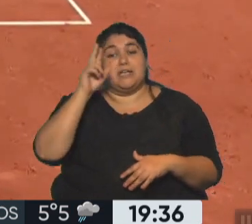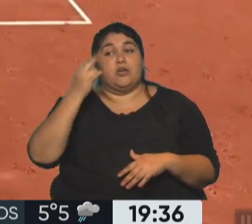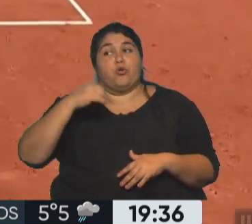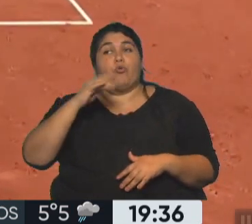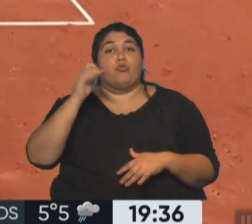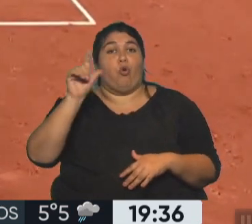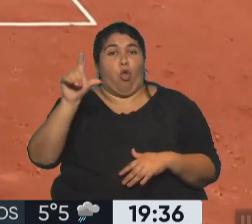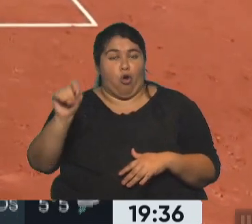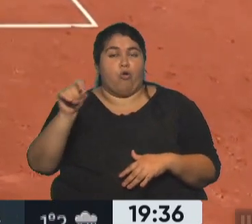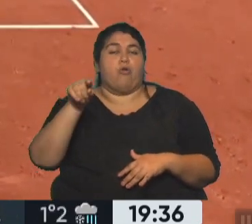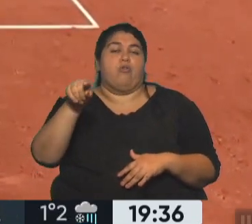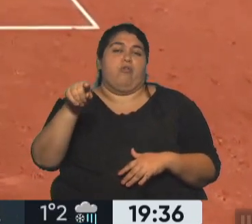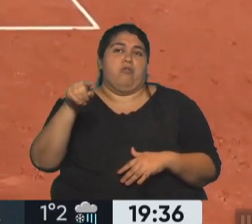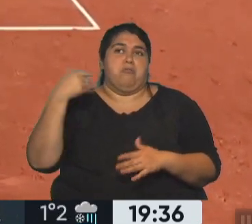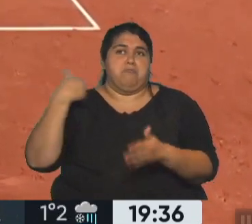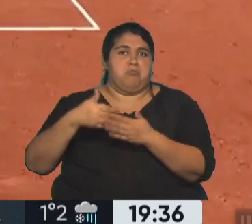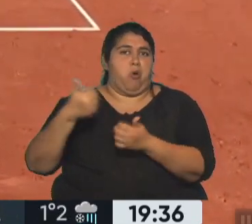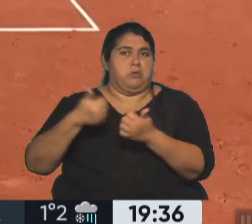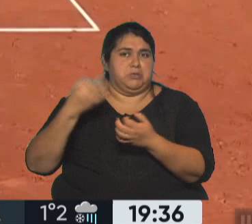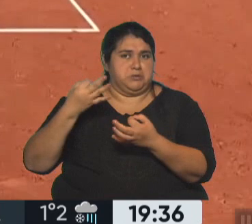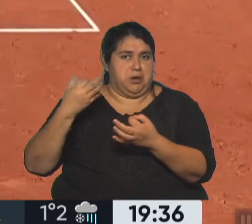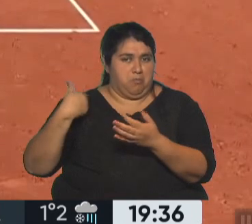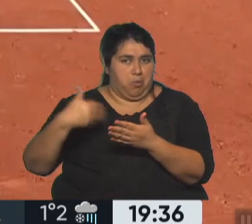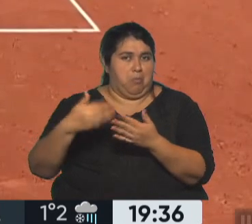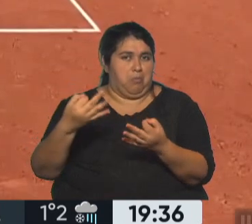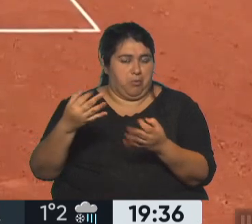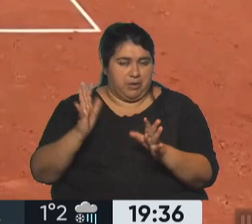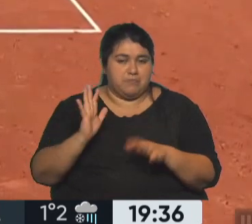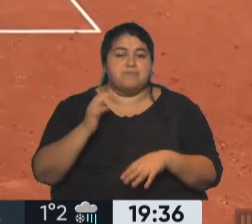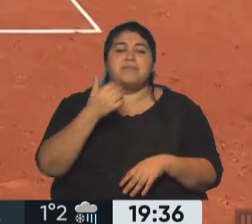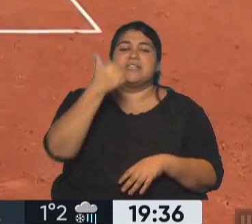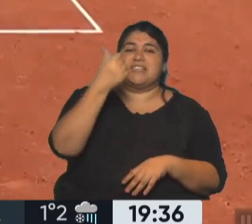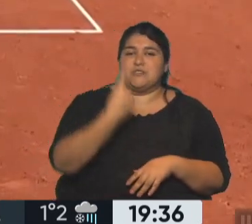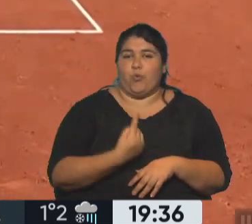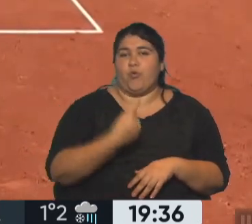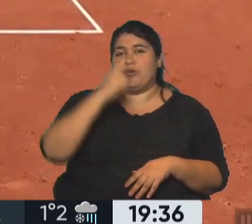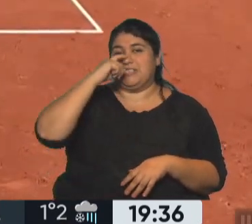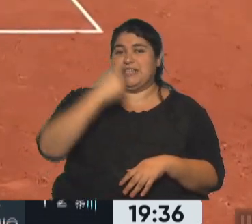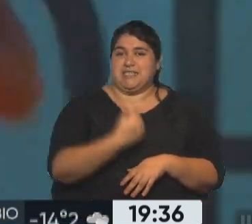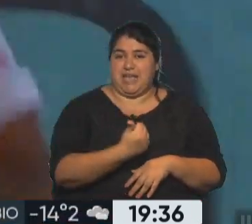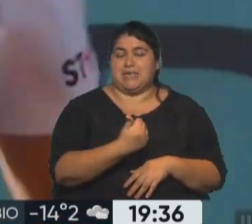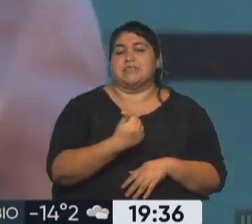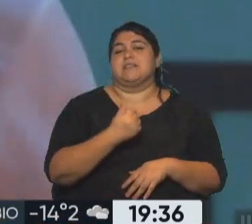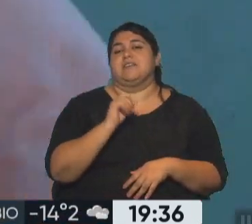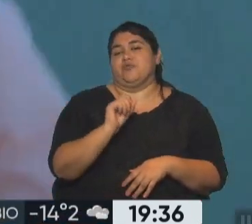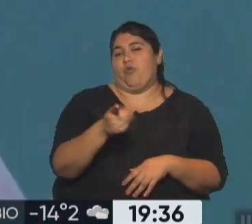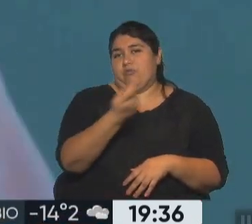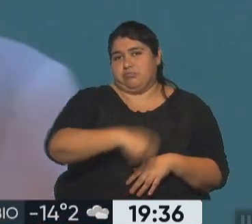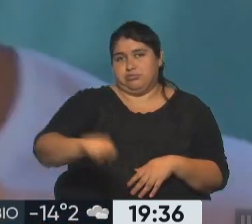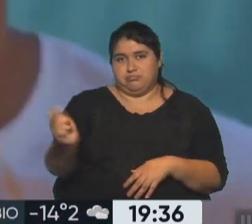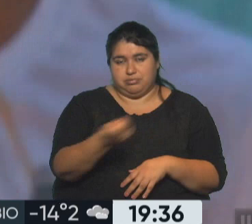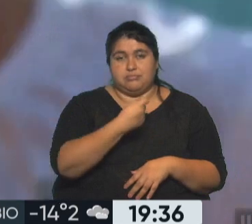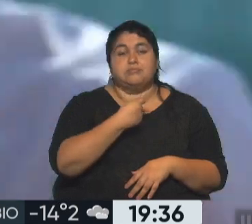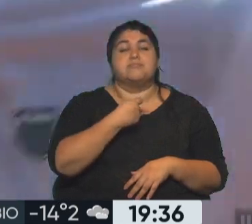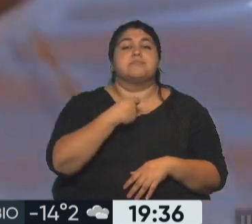anterior, claro, a Madrid. Viene de un muy buen Barcelona. Bueno, terminó siendo 6-1, 7-6. En su camino, ¿quién va a